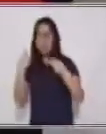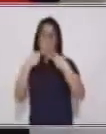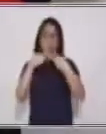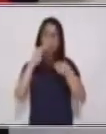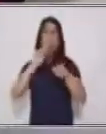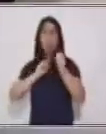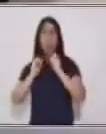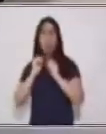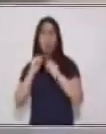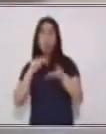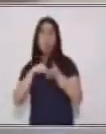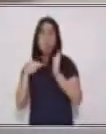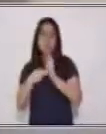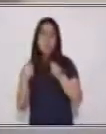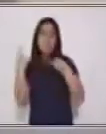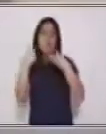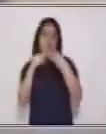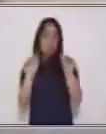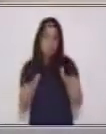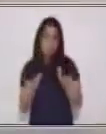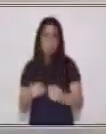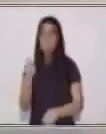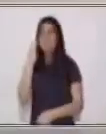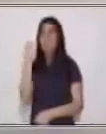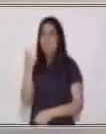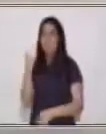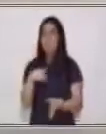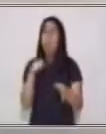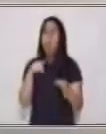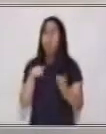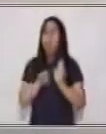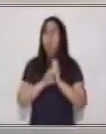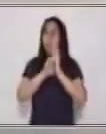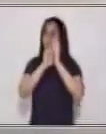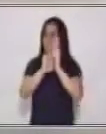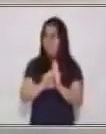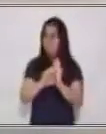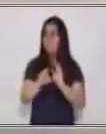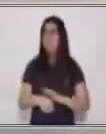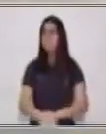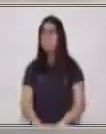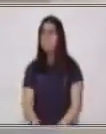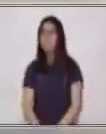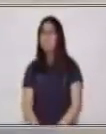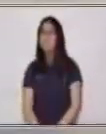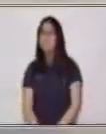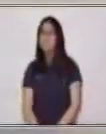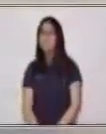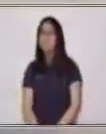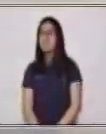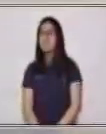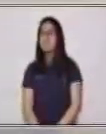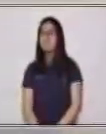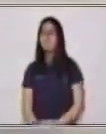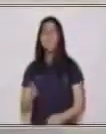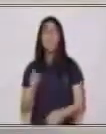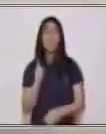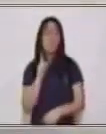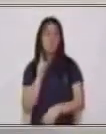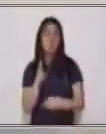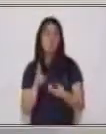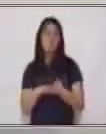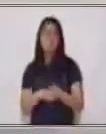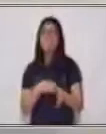menos 4 por x más 2y. Y lo primero que vamos a hacer